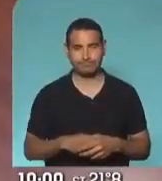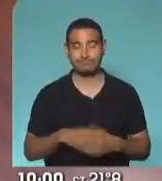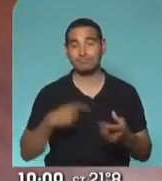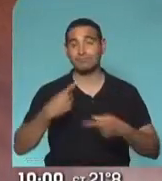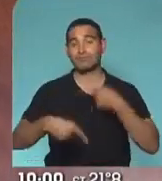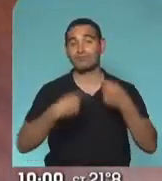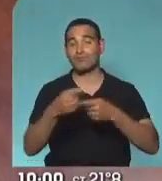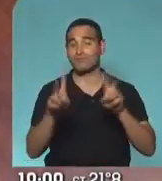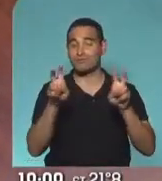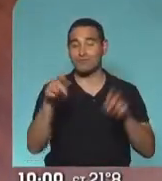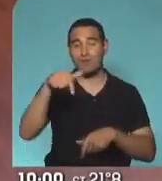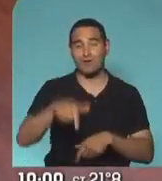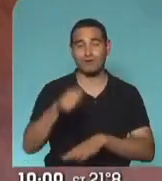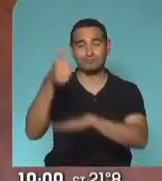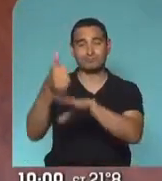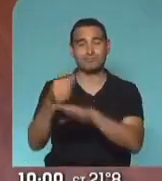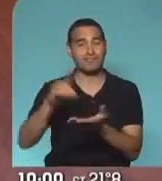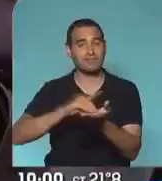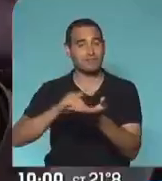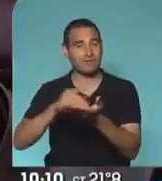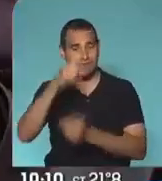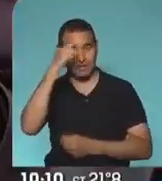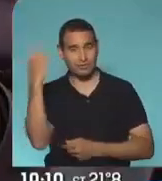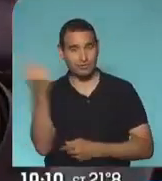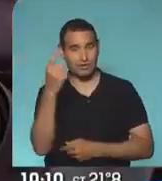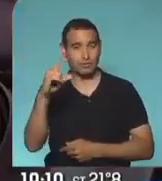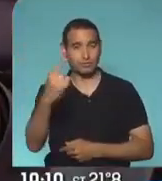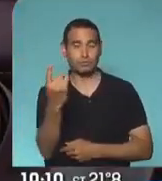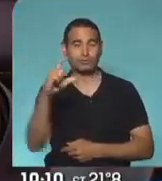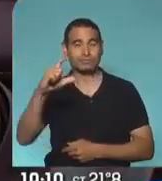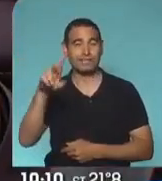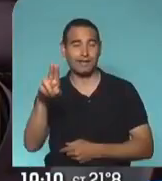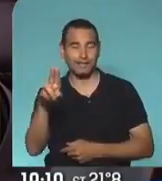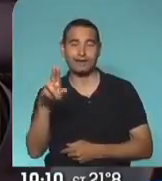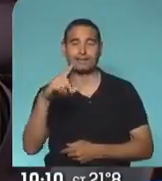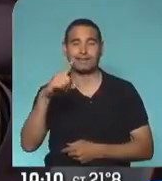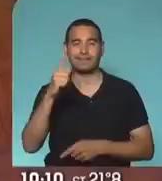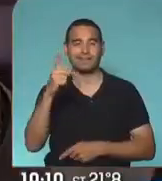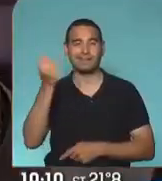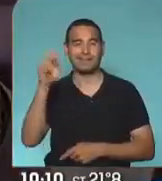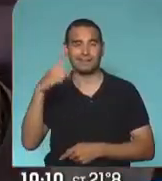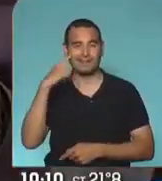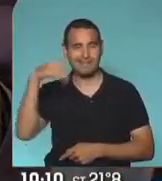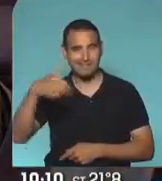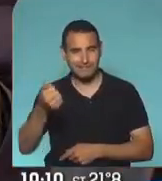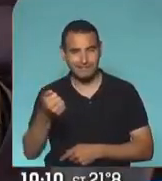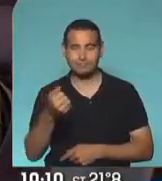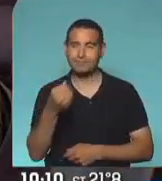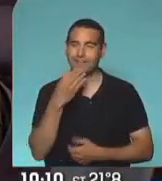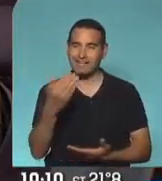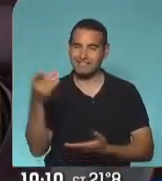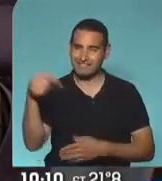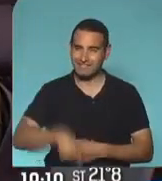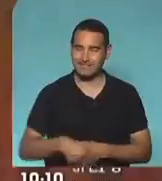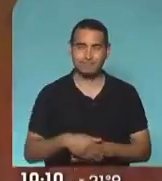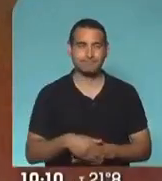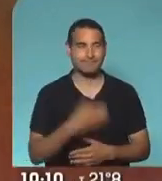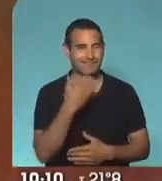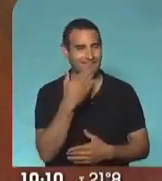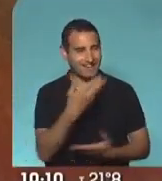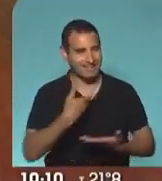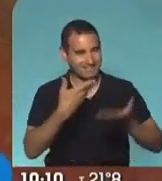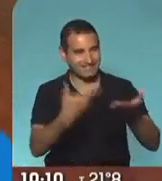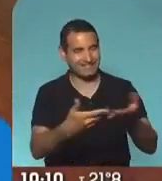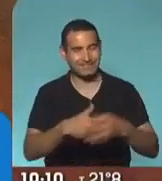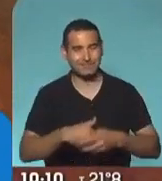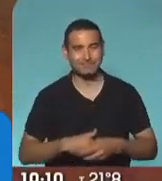Seguimos con el tema, pero ahora con la diputada nacional de la Unión Cívica Radical, Karina Banfi, que nos visita. Muchas gracias por estar acá, Karina. ¿Qué tal? Gracias por